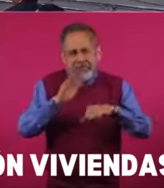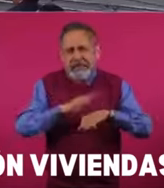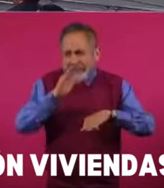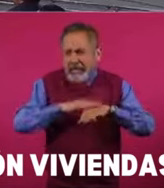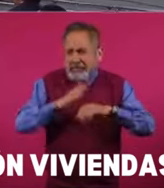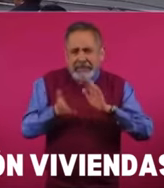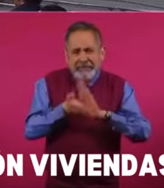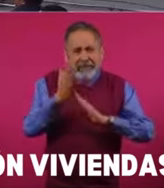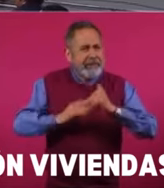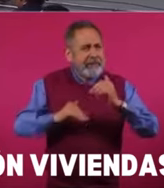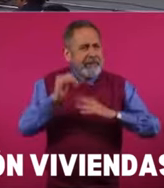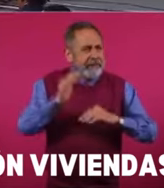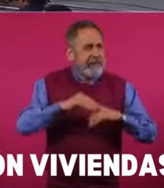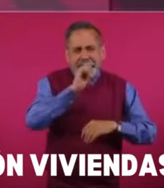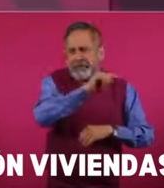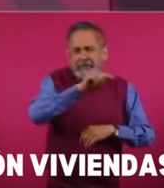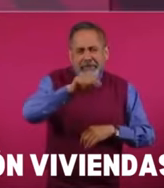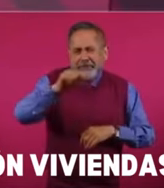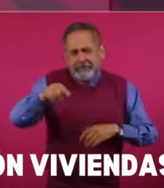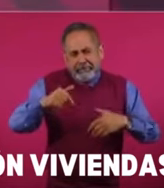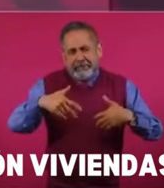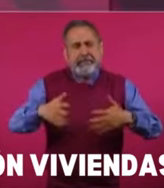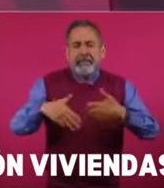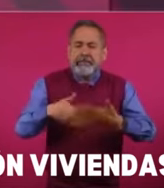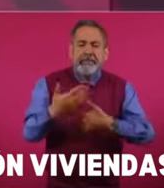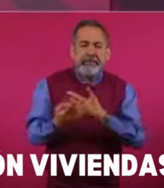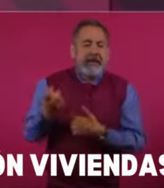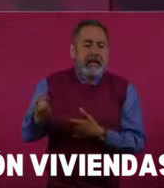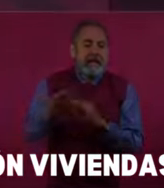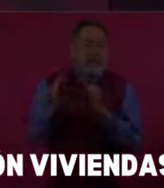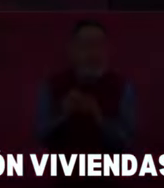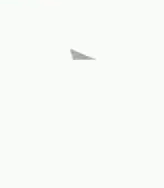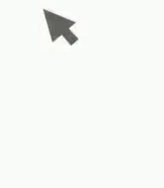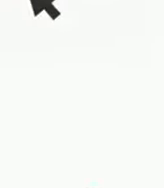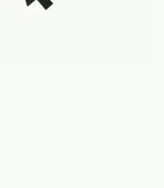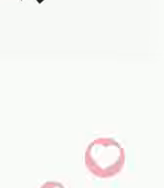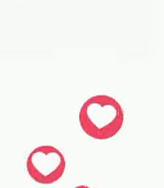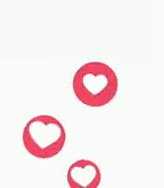de viviendas mediante este mecanismo.